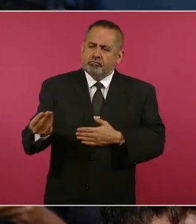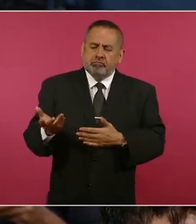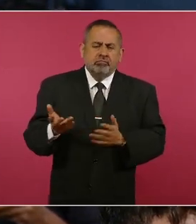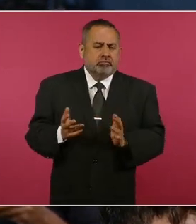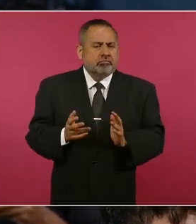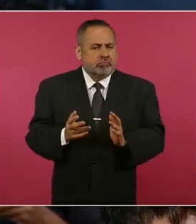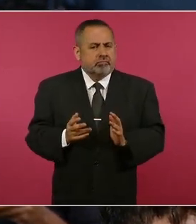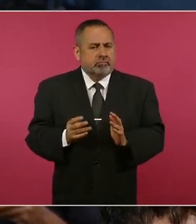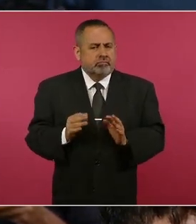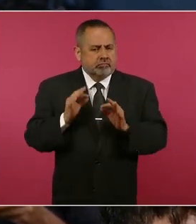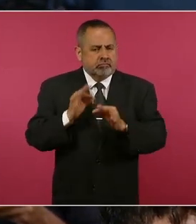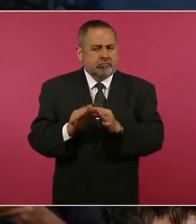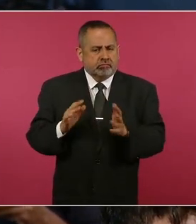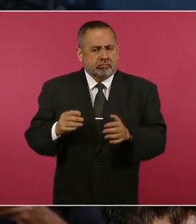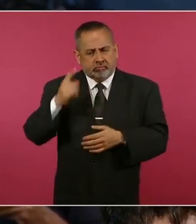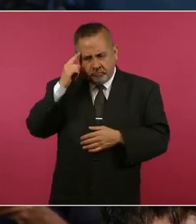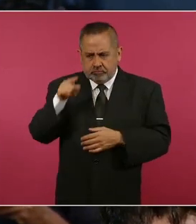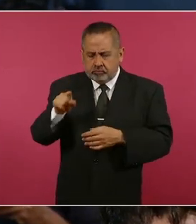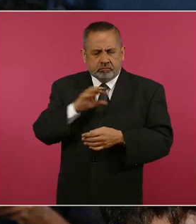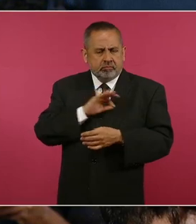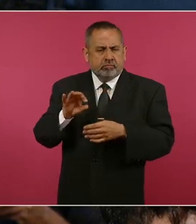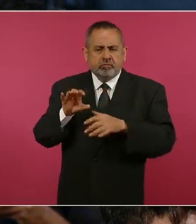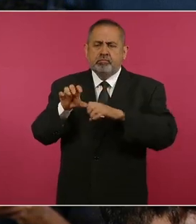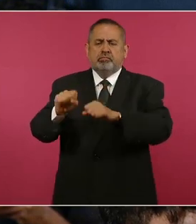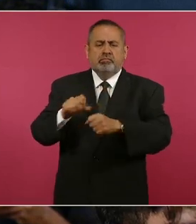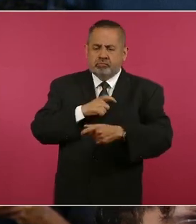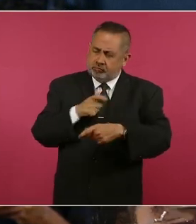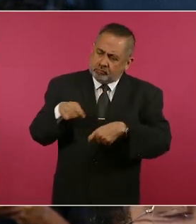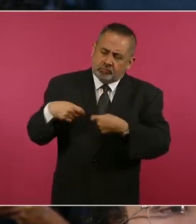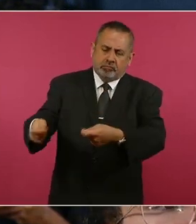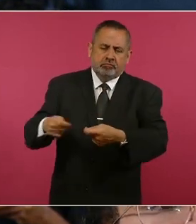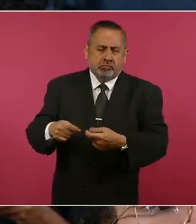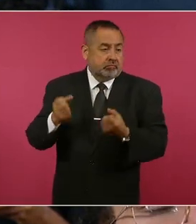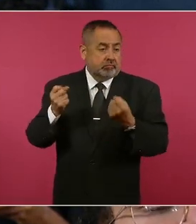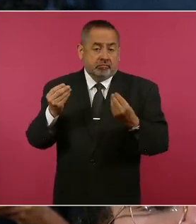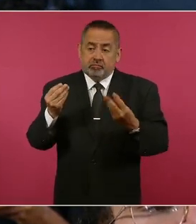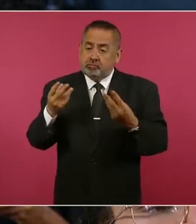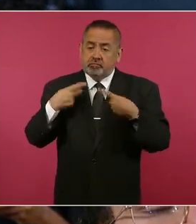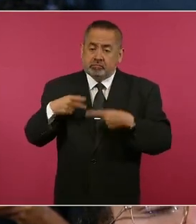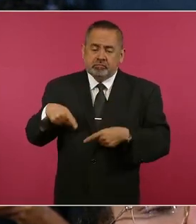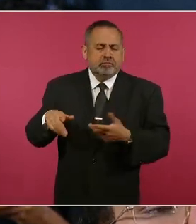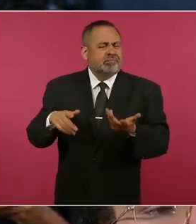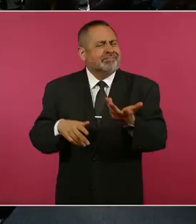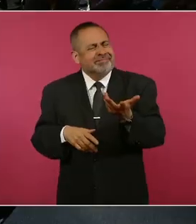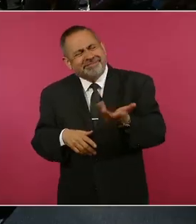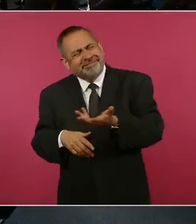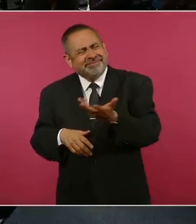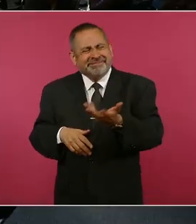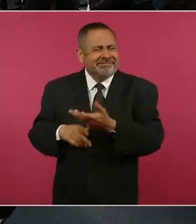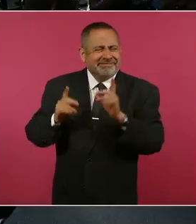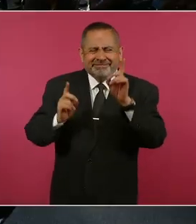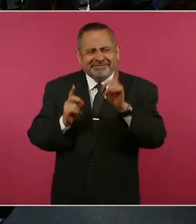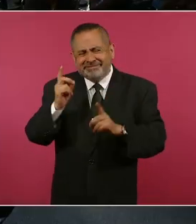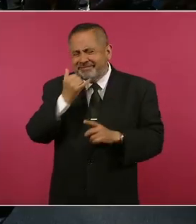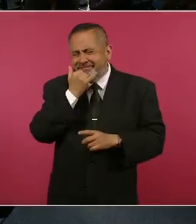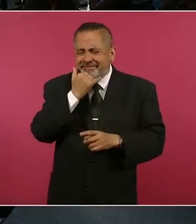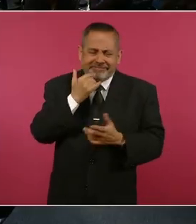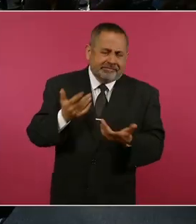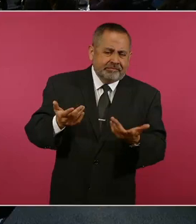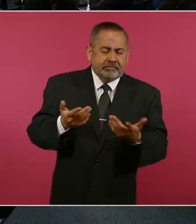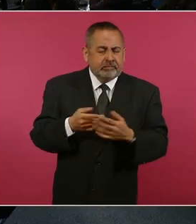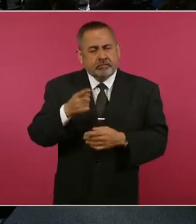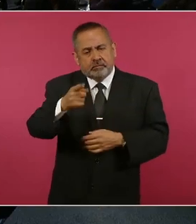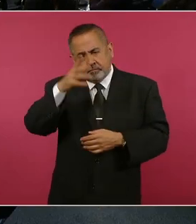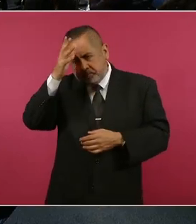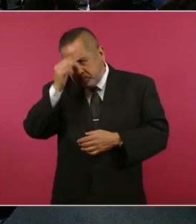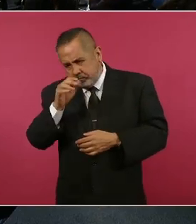que tengan, pues que lleguen a esa media salarial, que son muchísimas personas. Entonces, ¿usted está